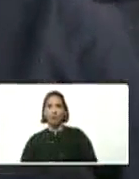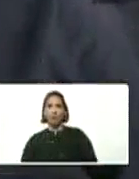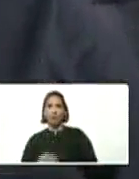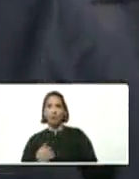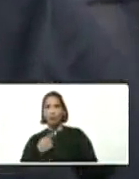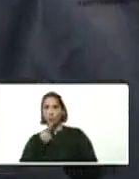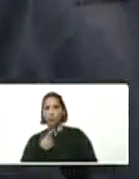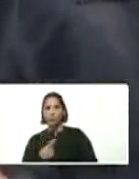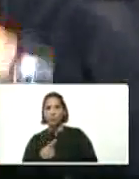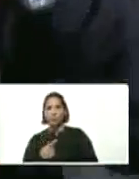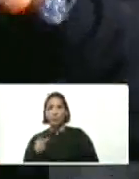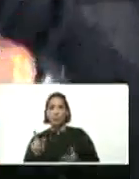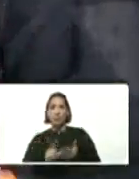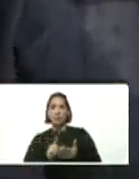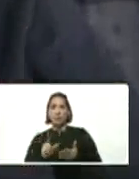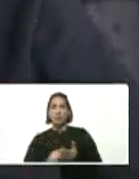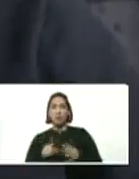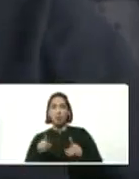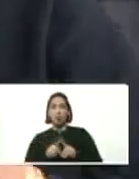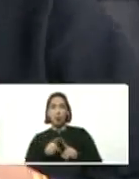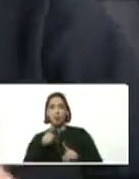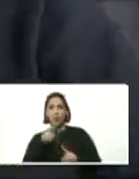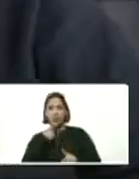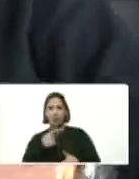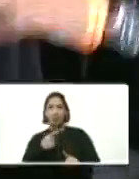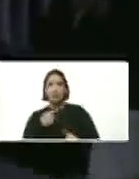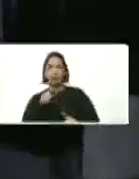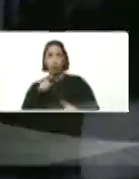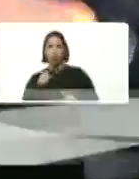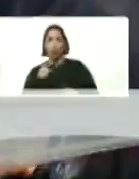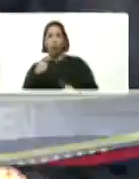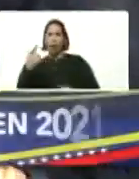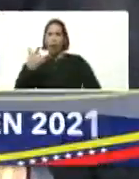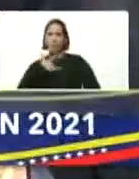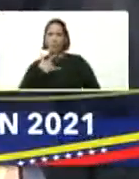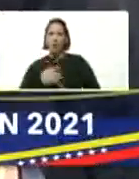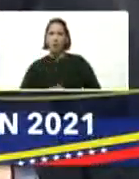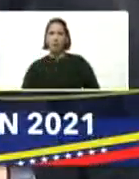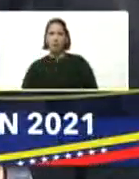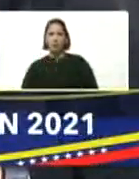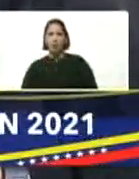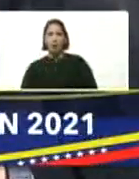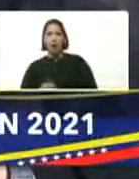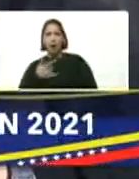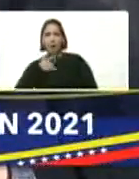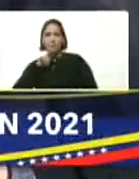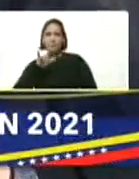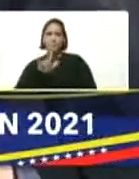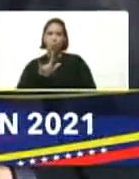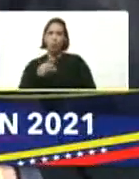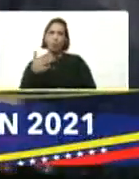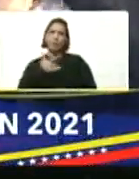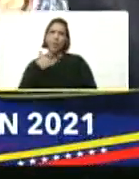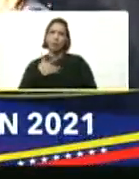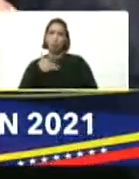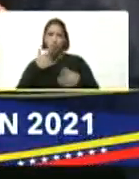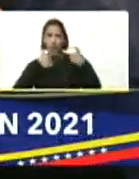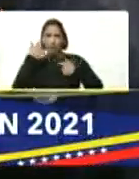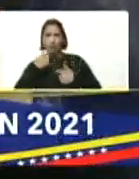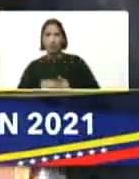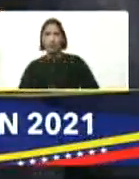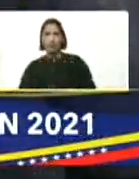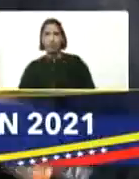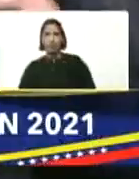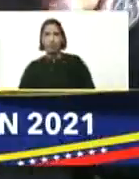dedico este libro, así cuando usted me decía ahorita, y tú me amas, al amor que yo sentí y siento por Hugo Chávez. Cuento